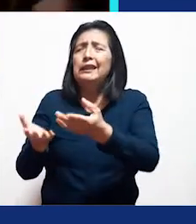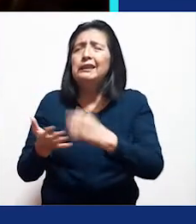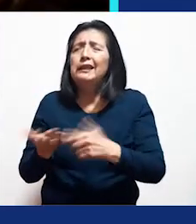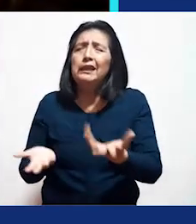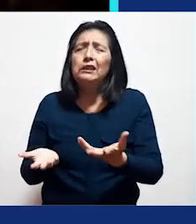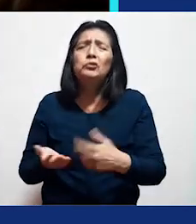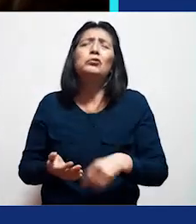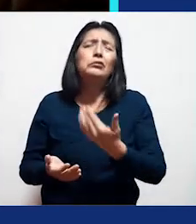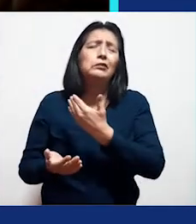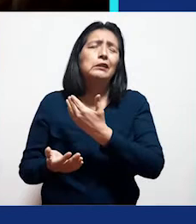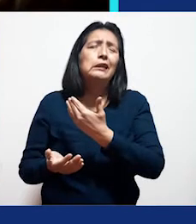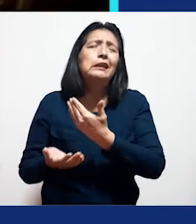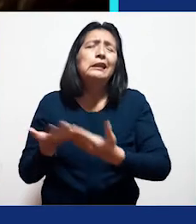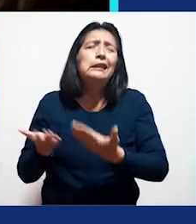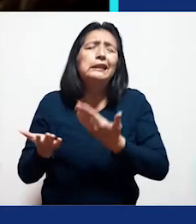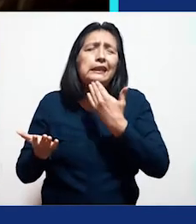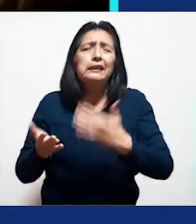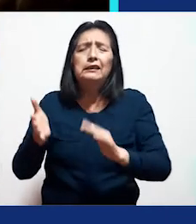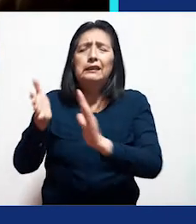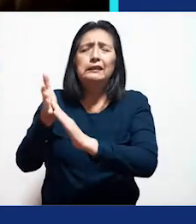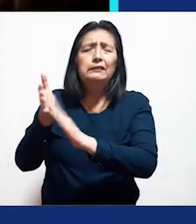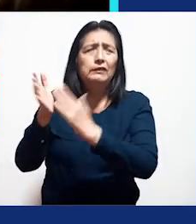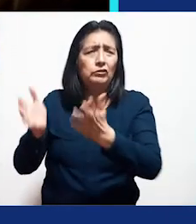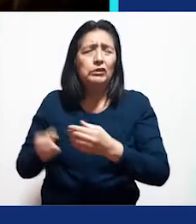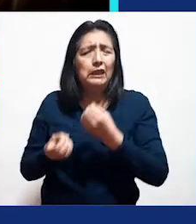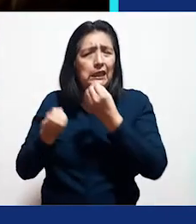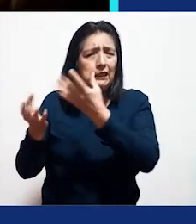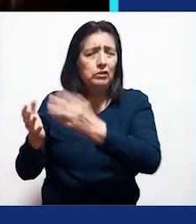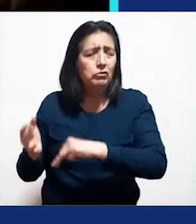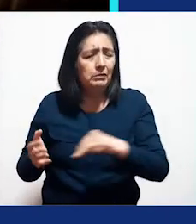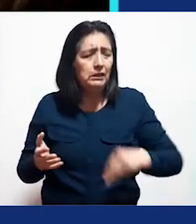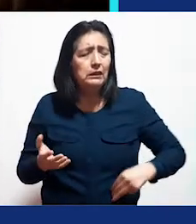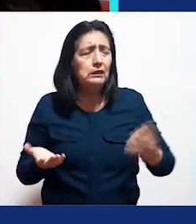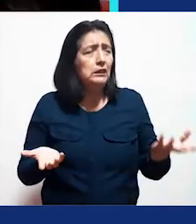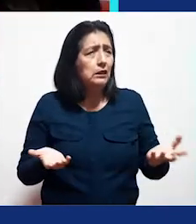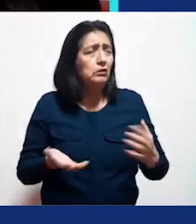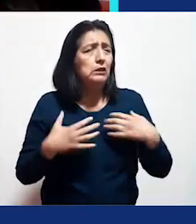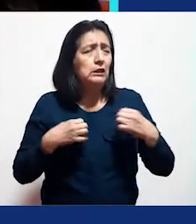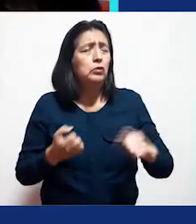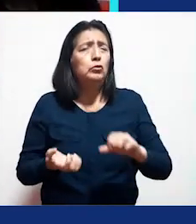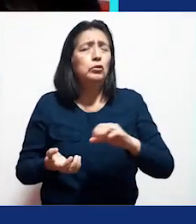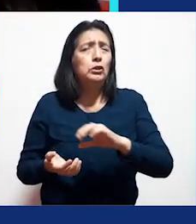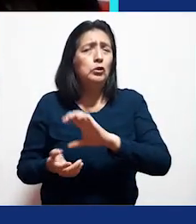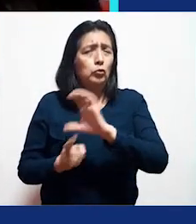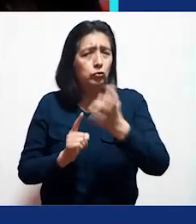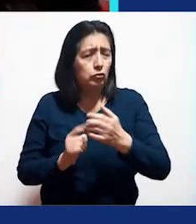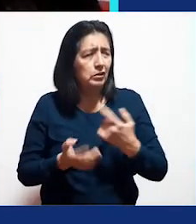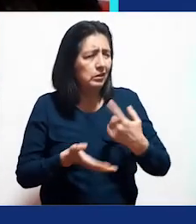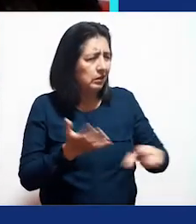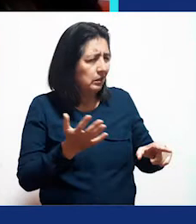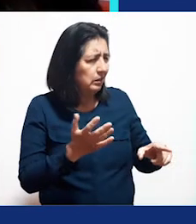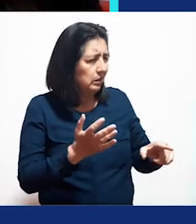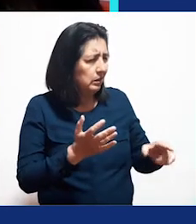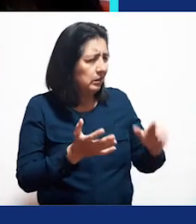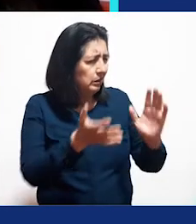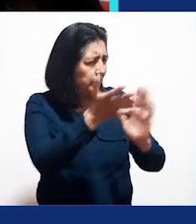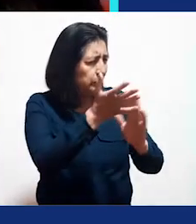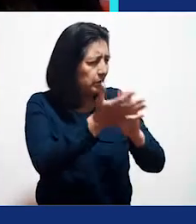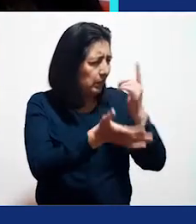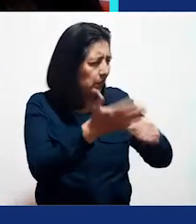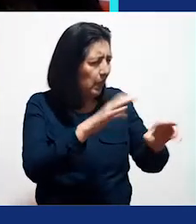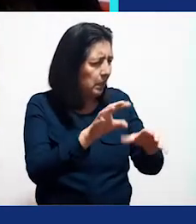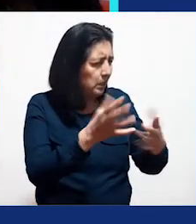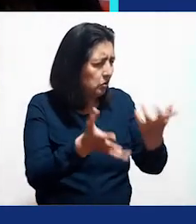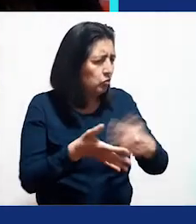la Defensoría del Pueblo al sector salud y también al sector cultura. La Entonces, Defensoría del Pueblo, ¿qué acciones ha hecho o